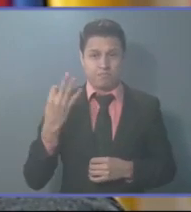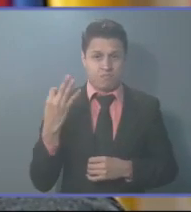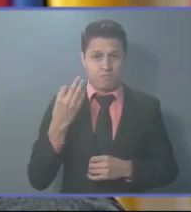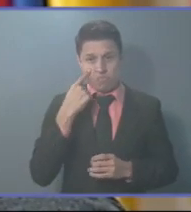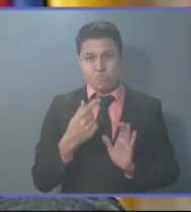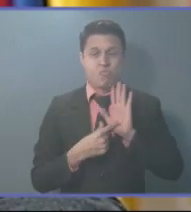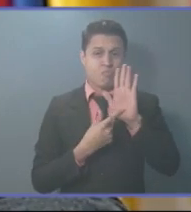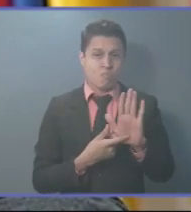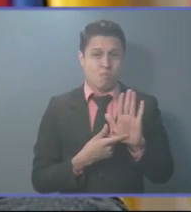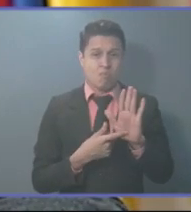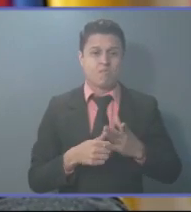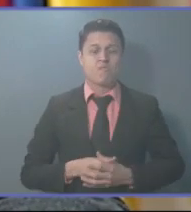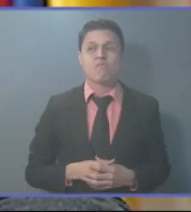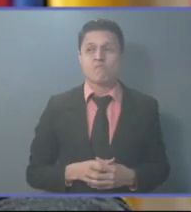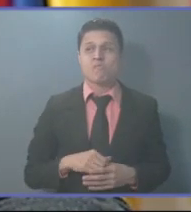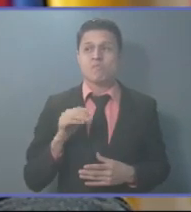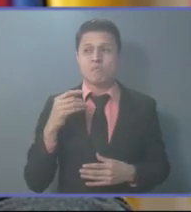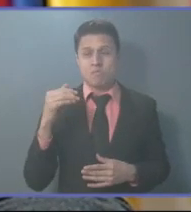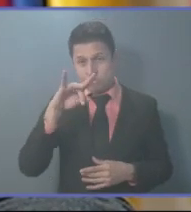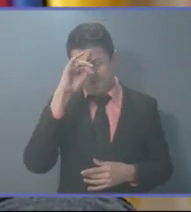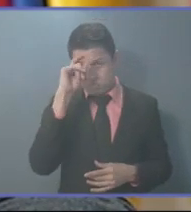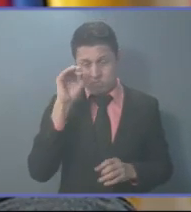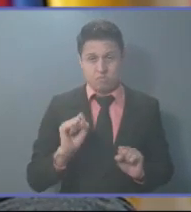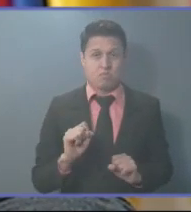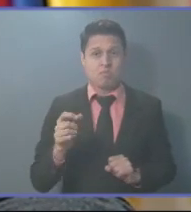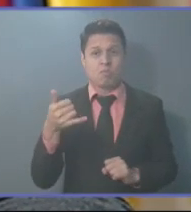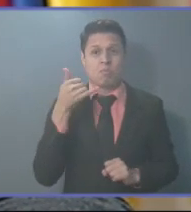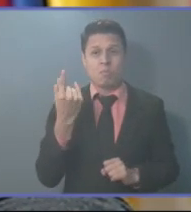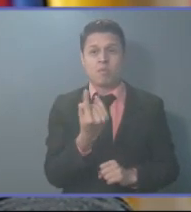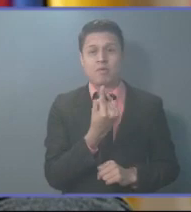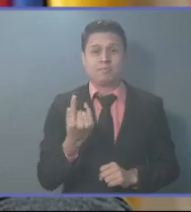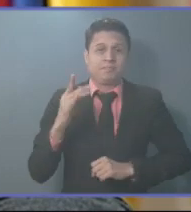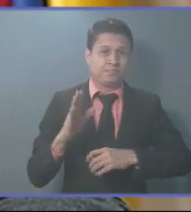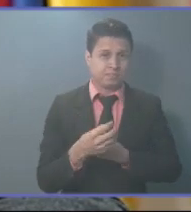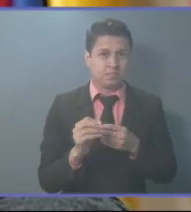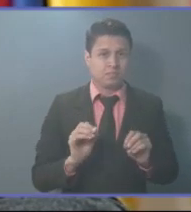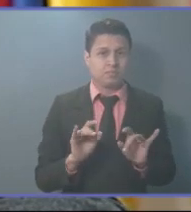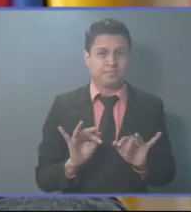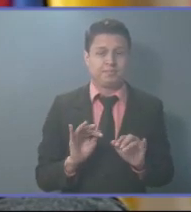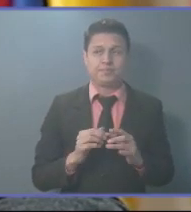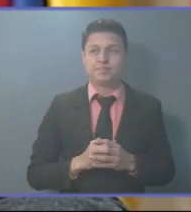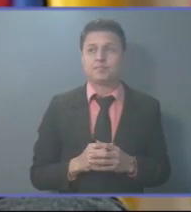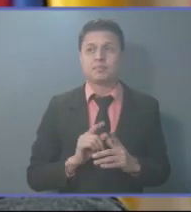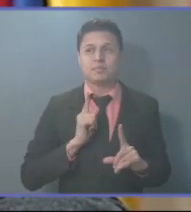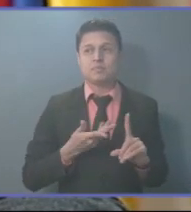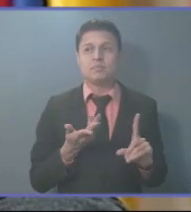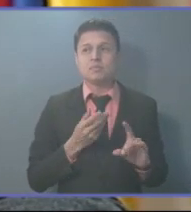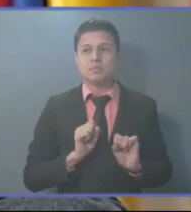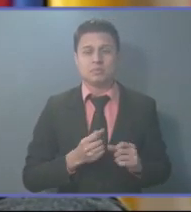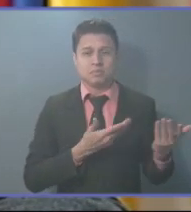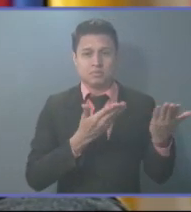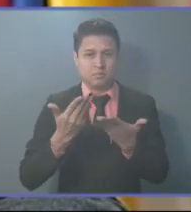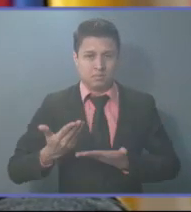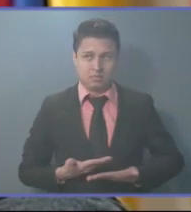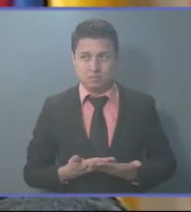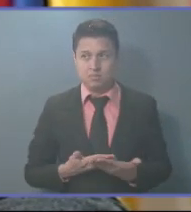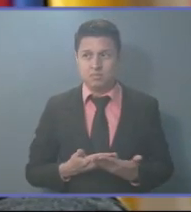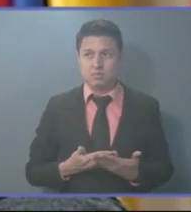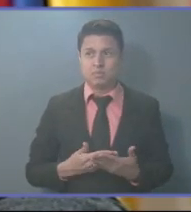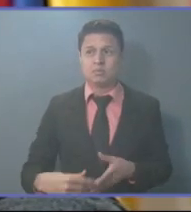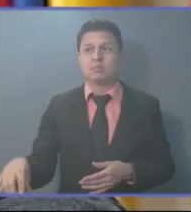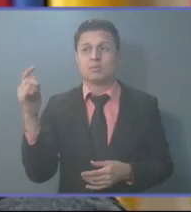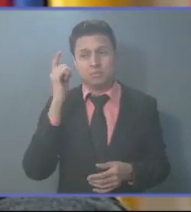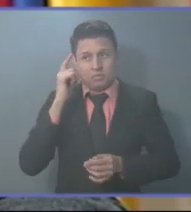presentarse a su labor y podrán llamar a los empleados de sus dependencias a fin de que presten servicios que se